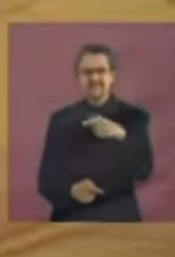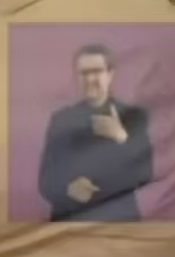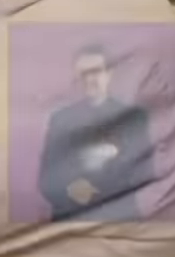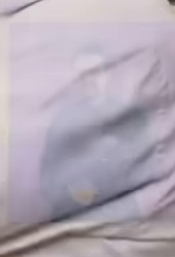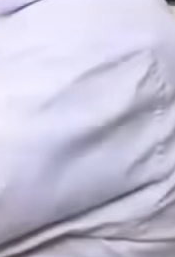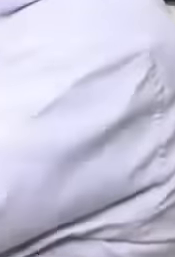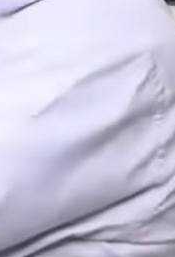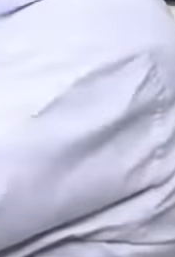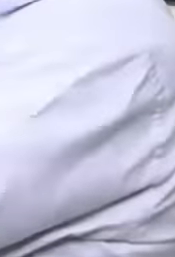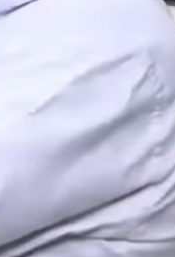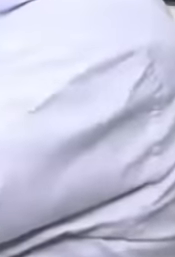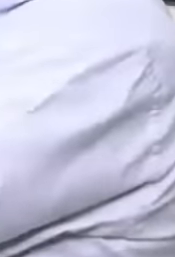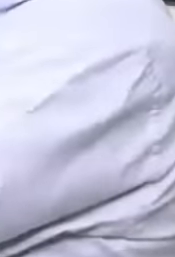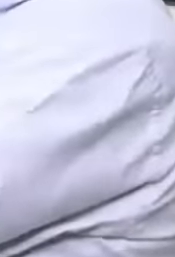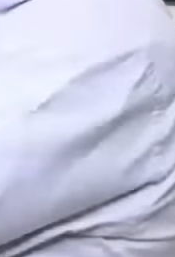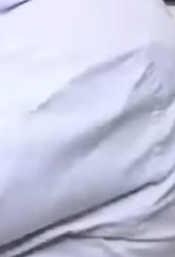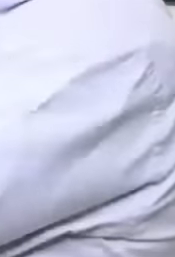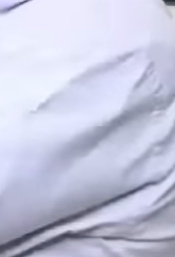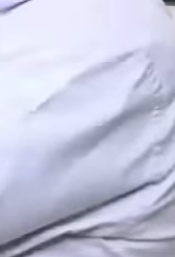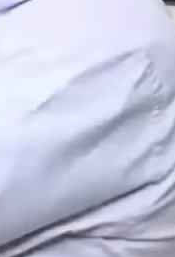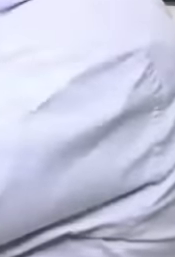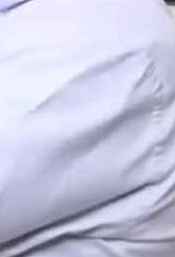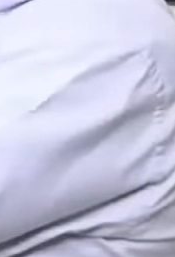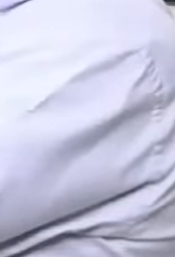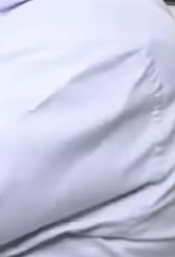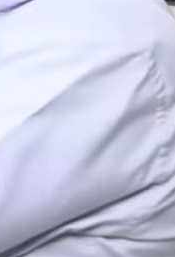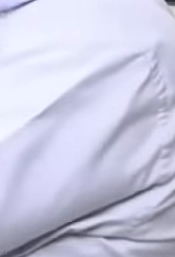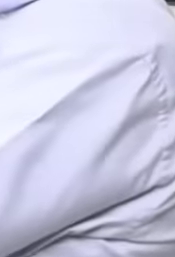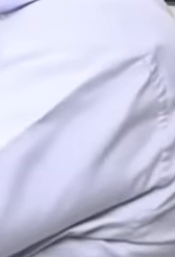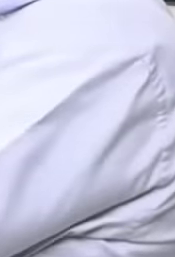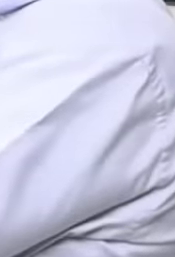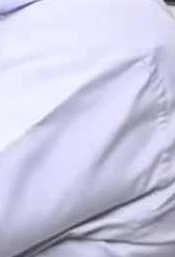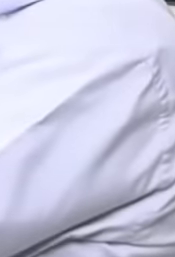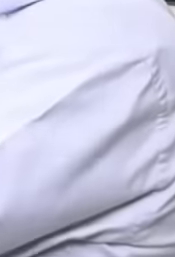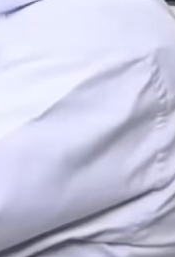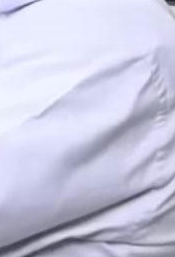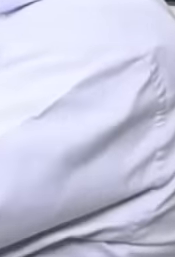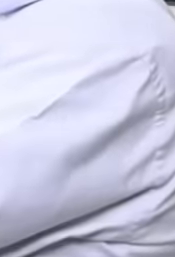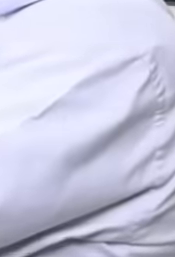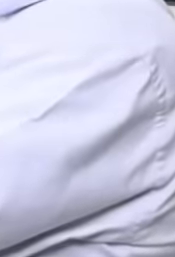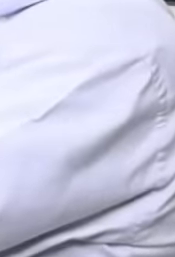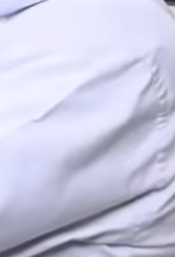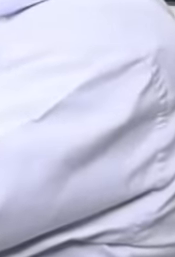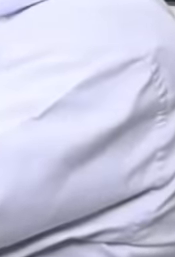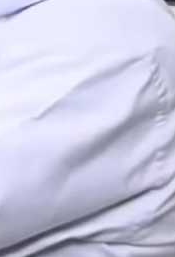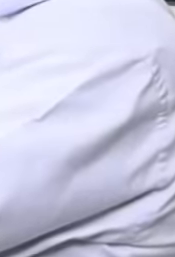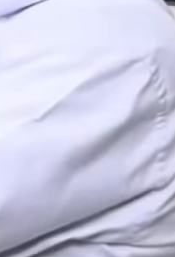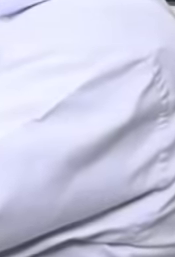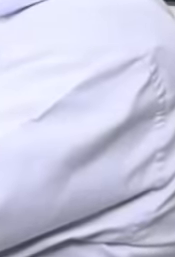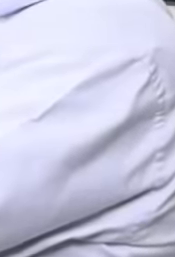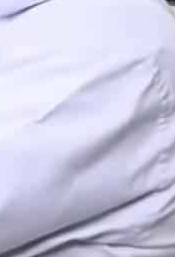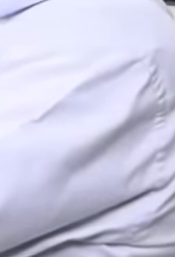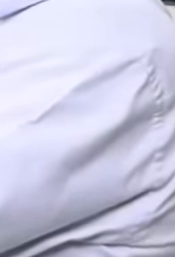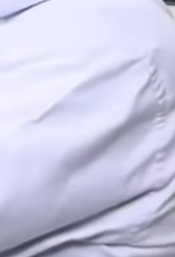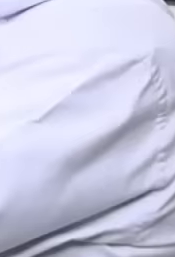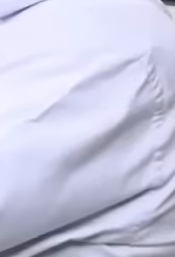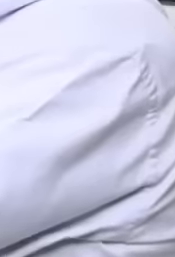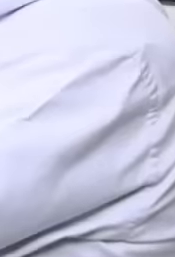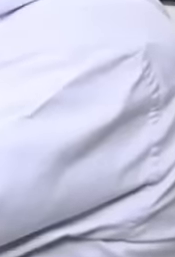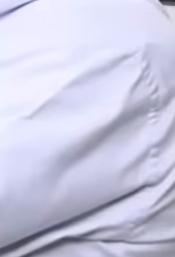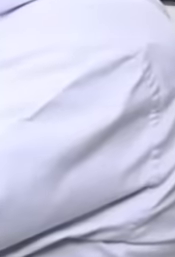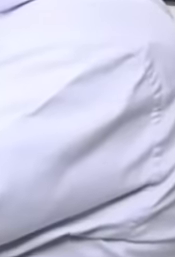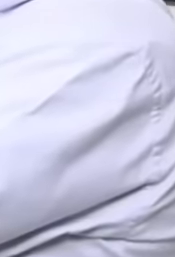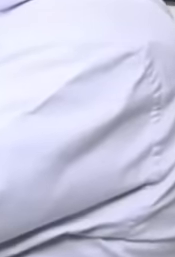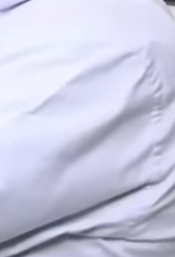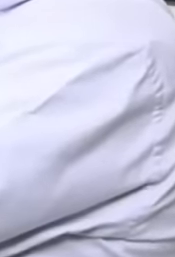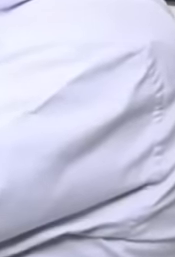un 5-1, 4-0, ya en la recta final del partido, y que ahora el debate iba a ser una oportunidad para